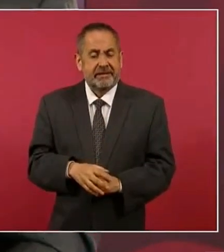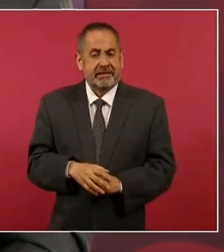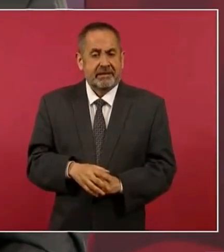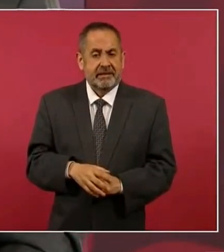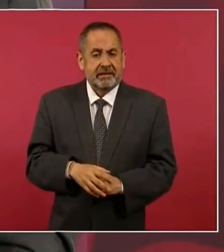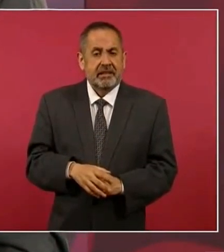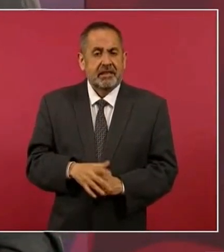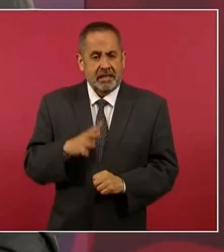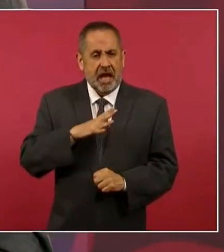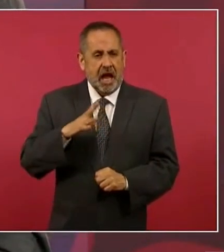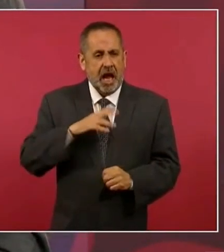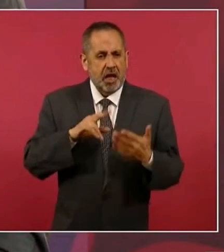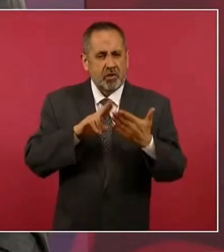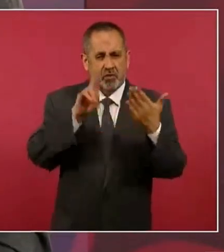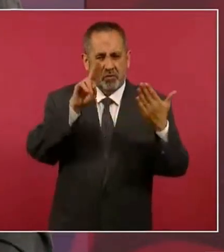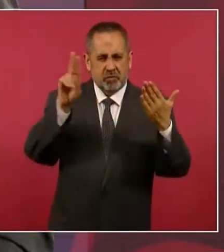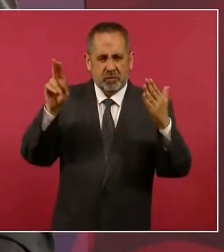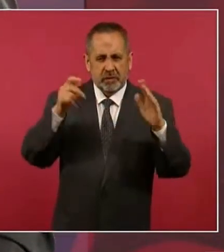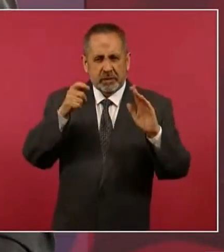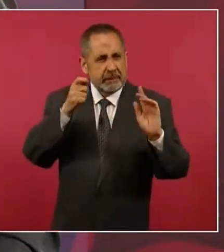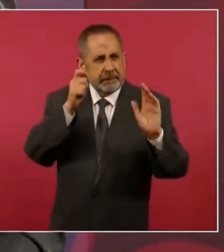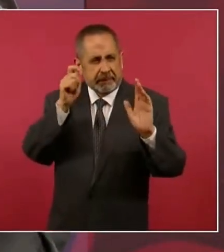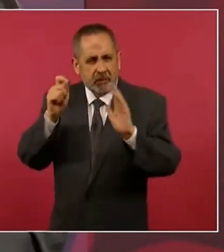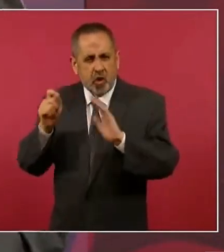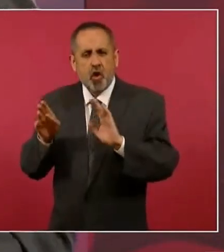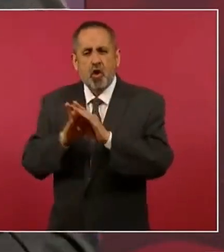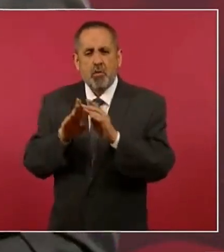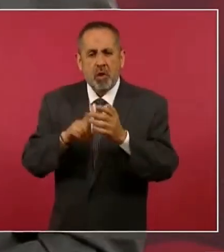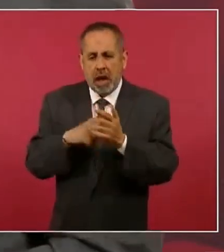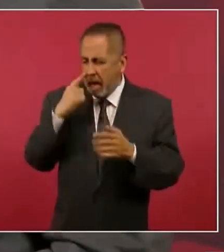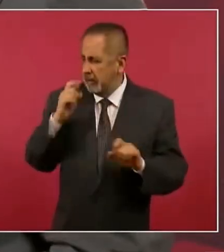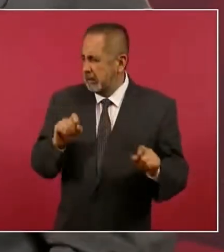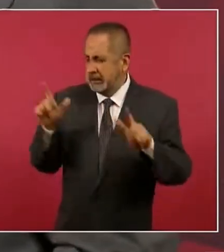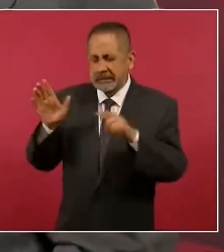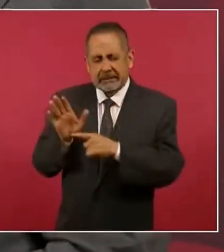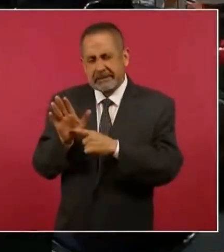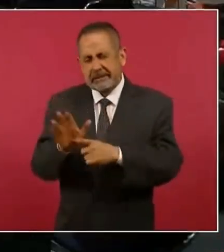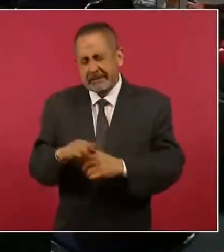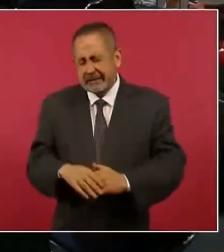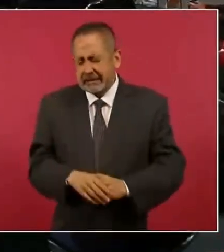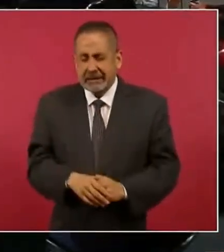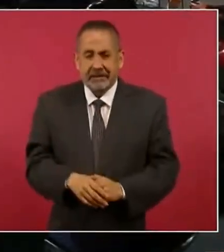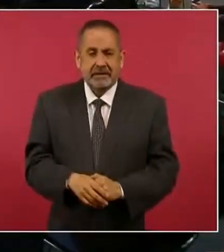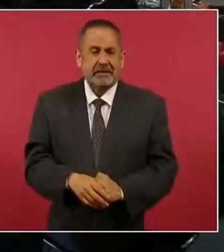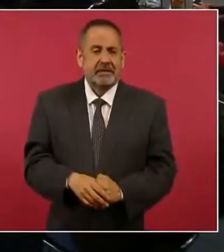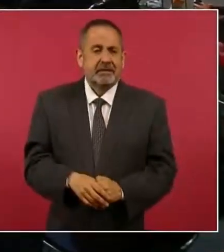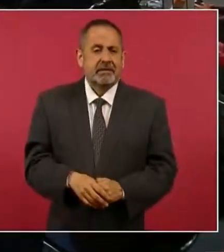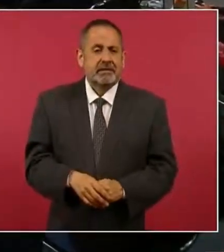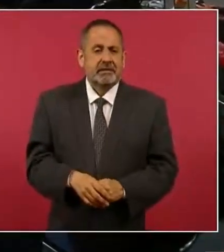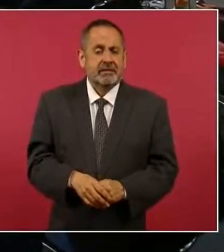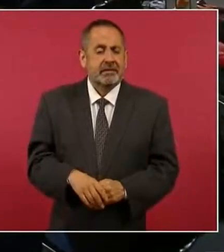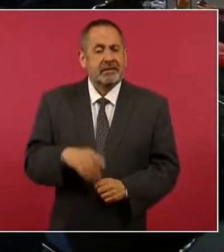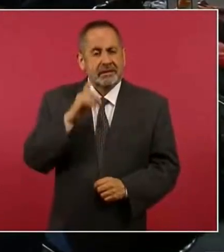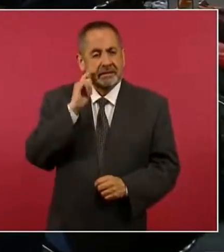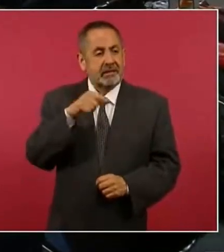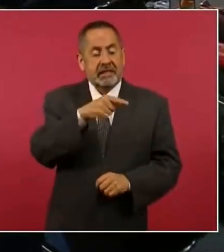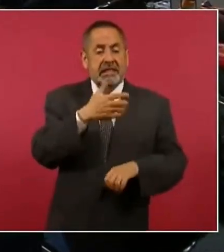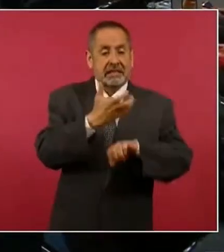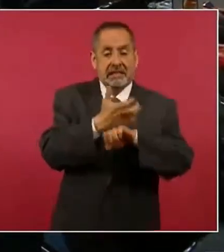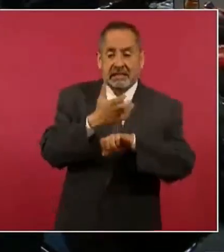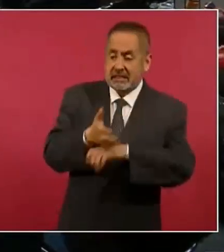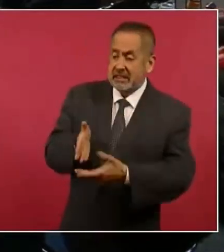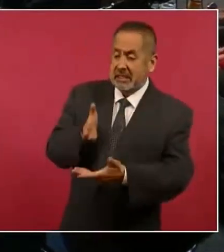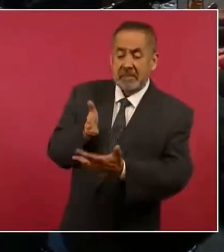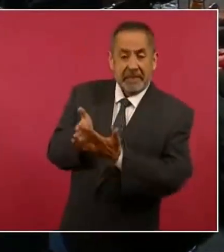un grabado de la entrada, a ver si lo consigues por ahí, de los